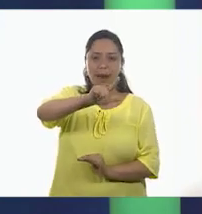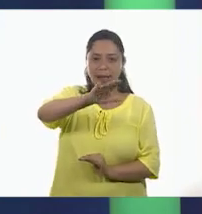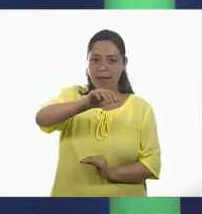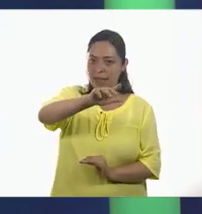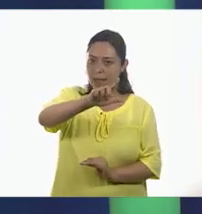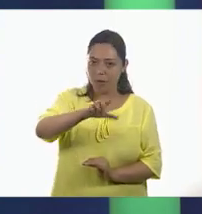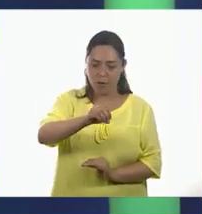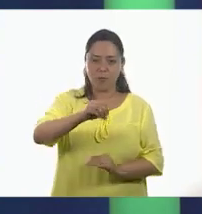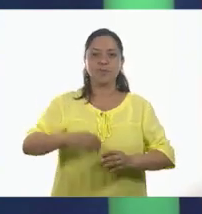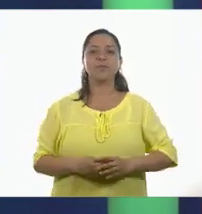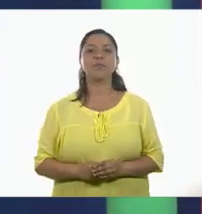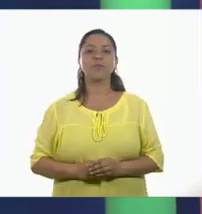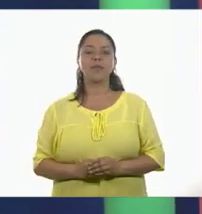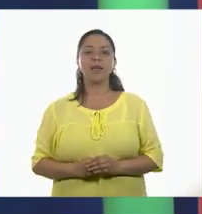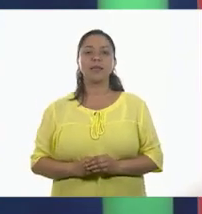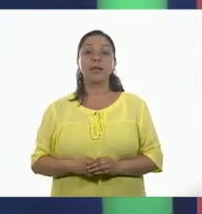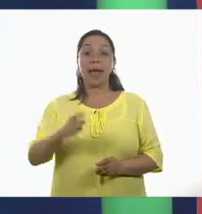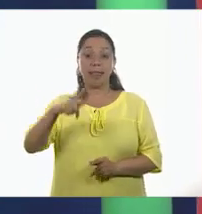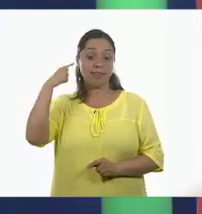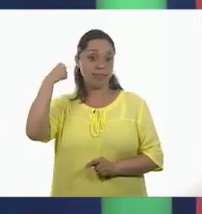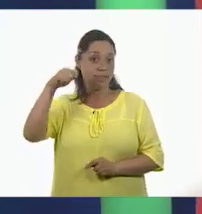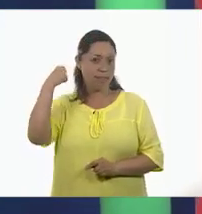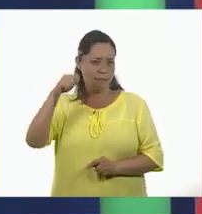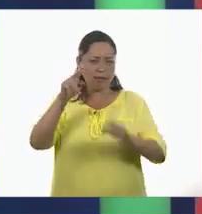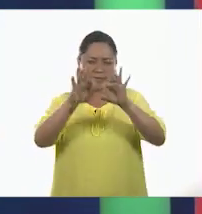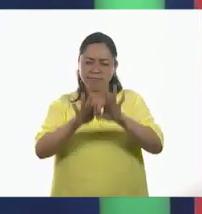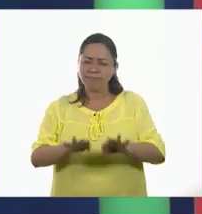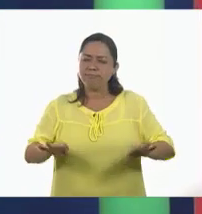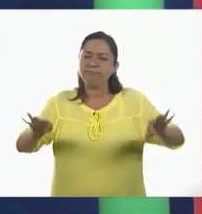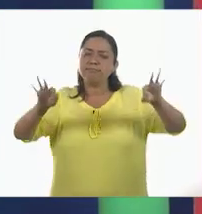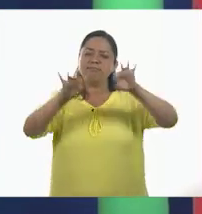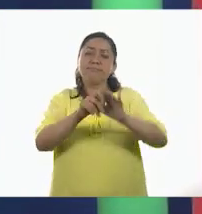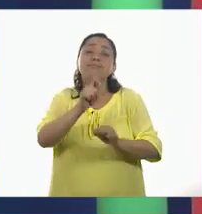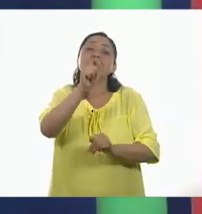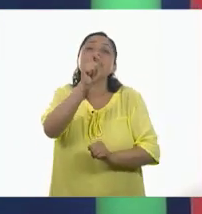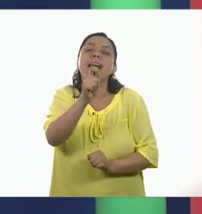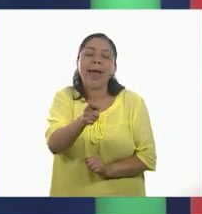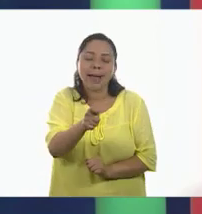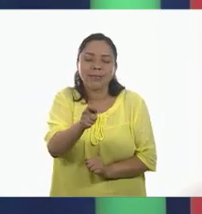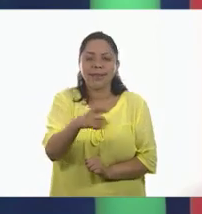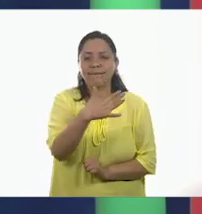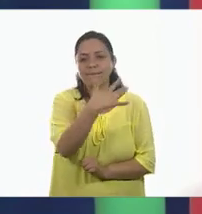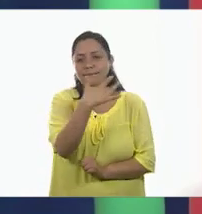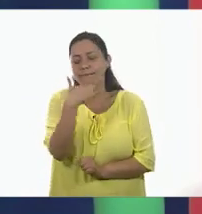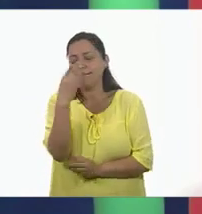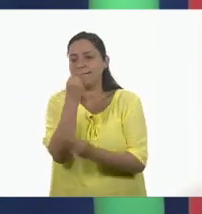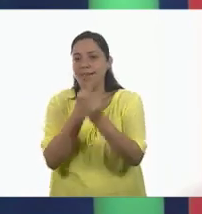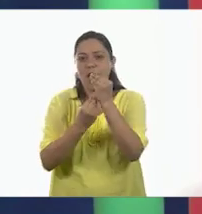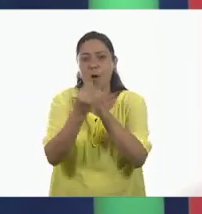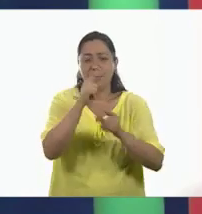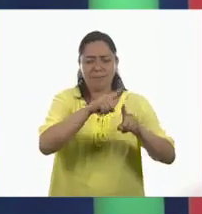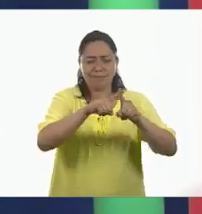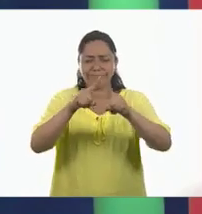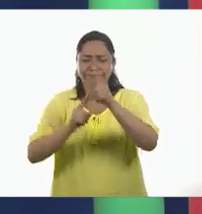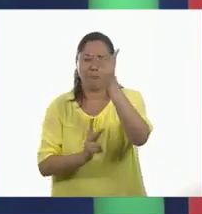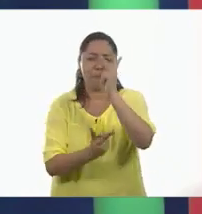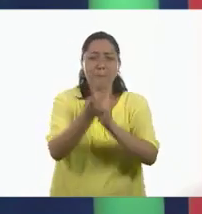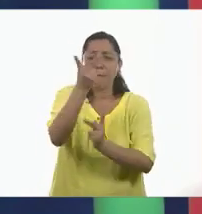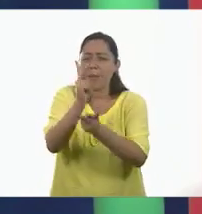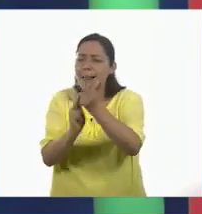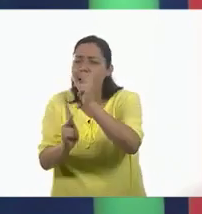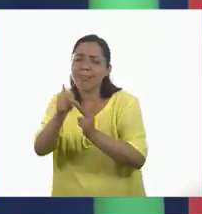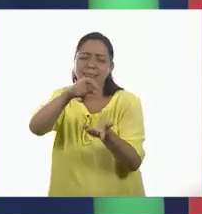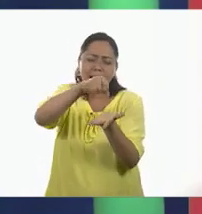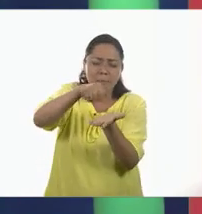Finalmente, el toque que hace de Tabasco tan importante es su gastronomía, que incluye variedad de plantas y especies que hacen que